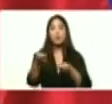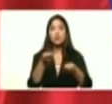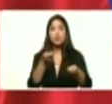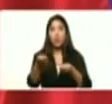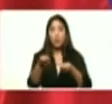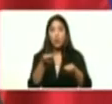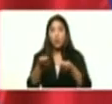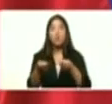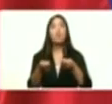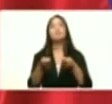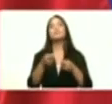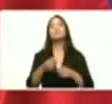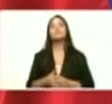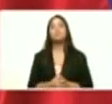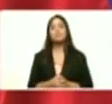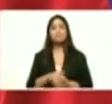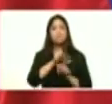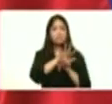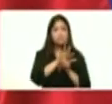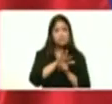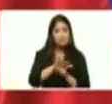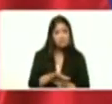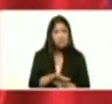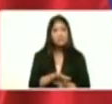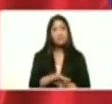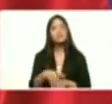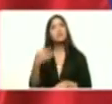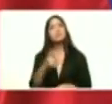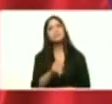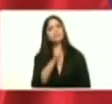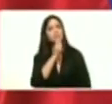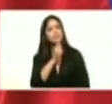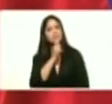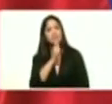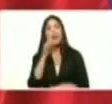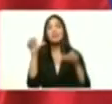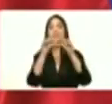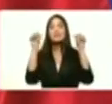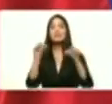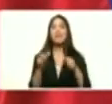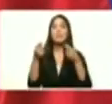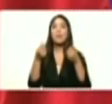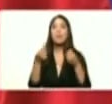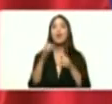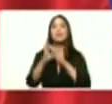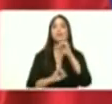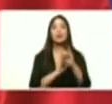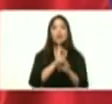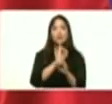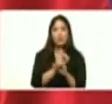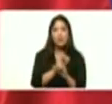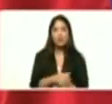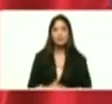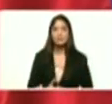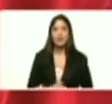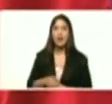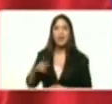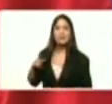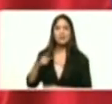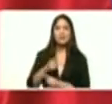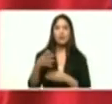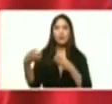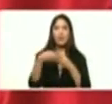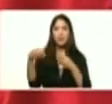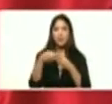que es la dependencia, que es el sometimiento, lo teníamos, en el sistema monetario internacional, que es la dictadura del